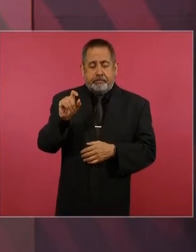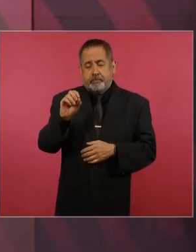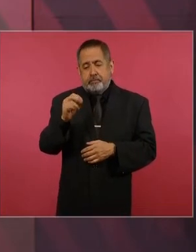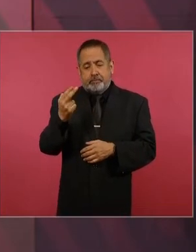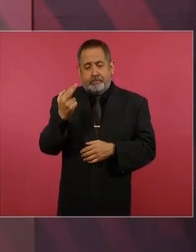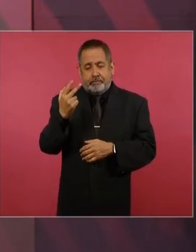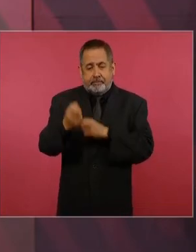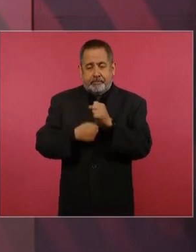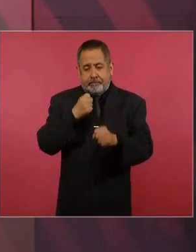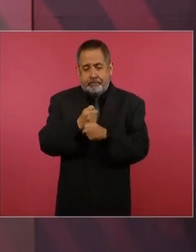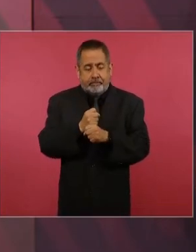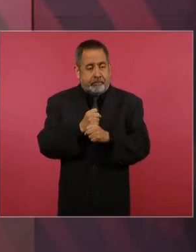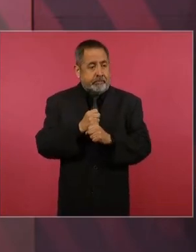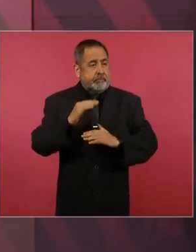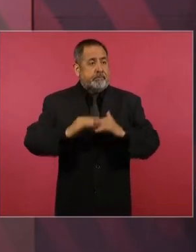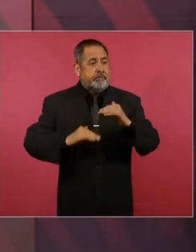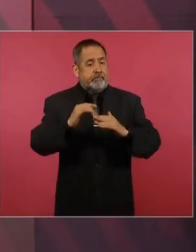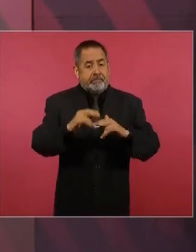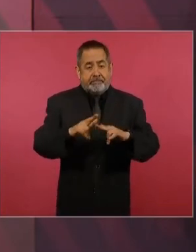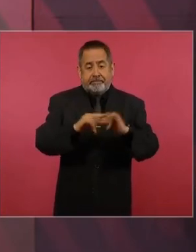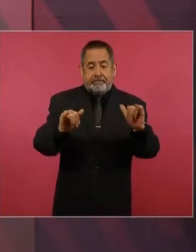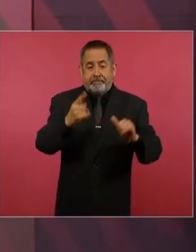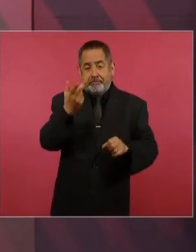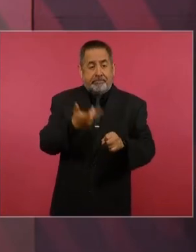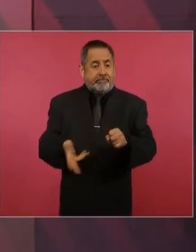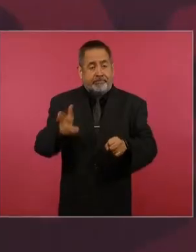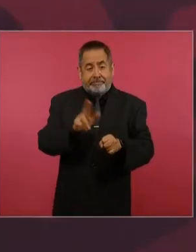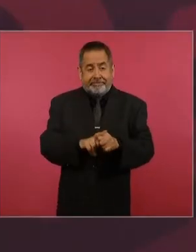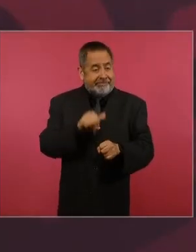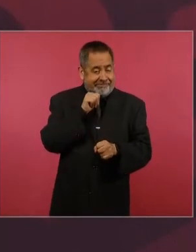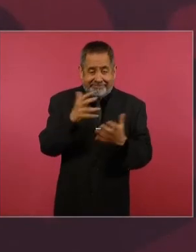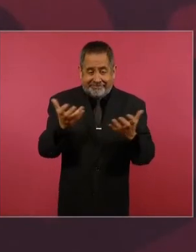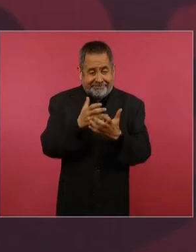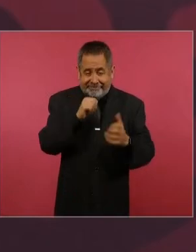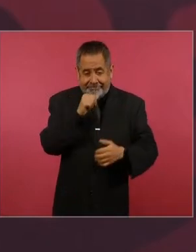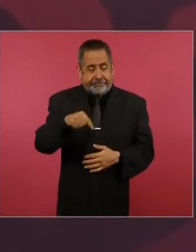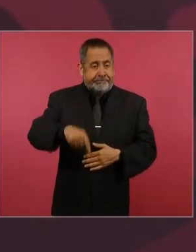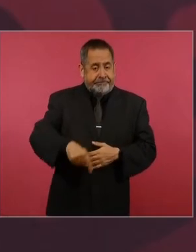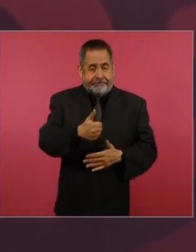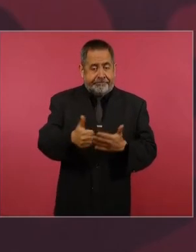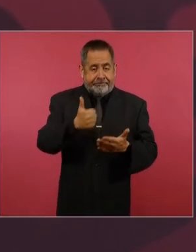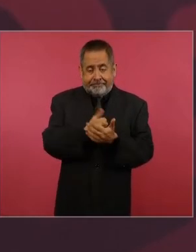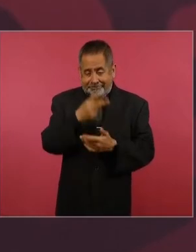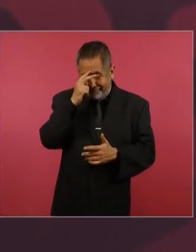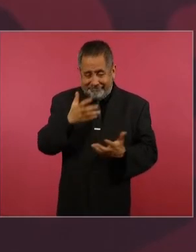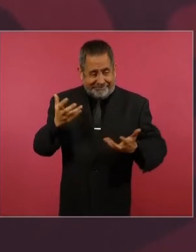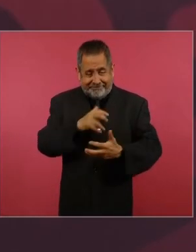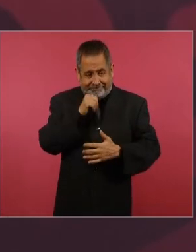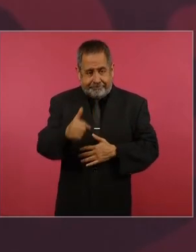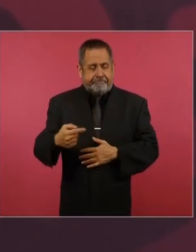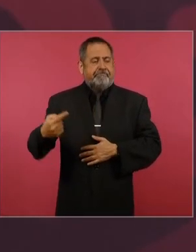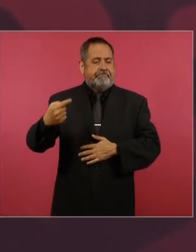neoliberales sin construir un hospital en la Ciudad de México.